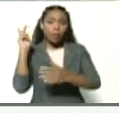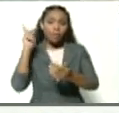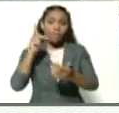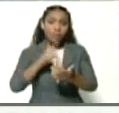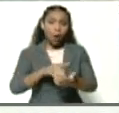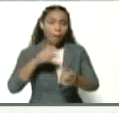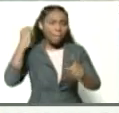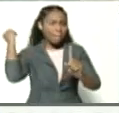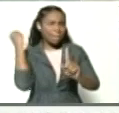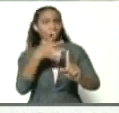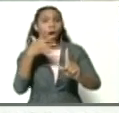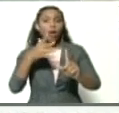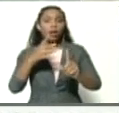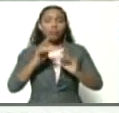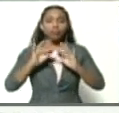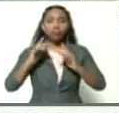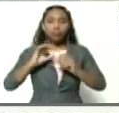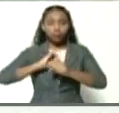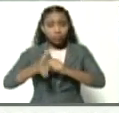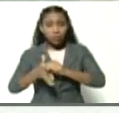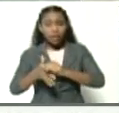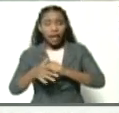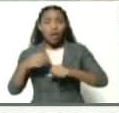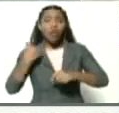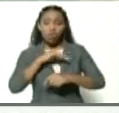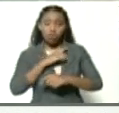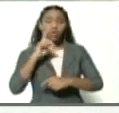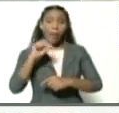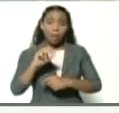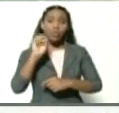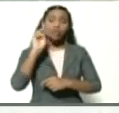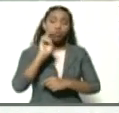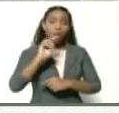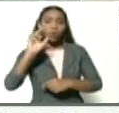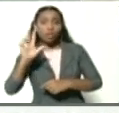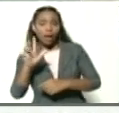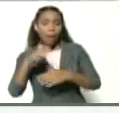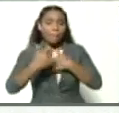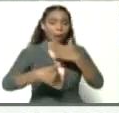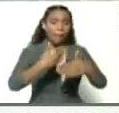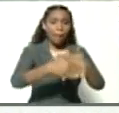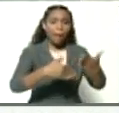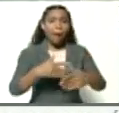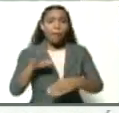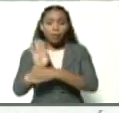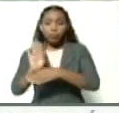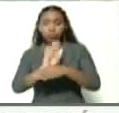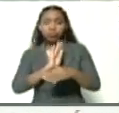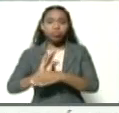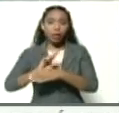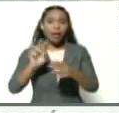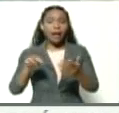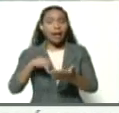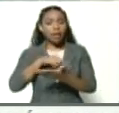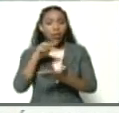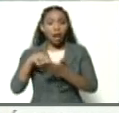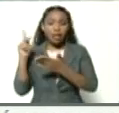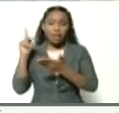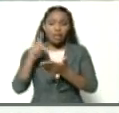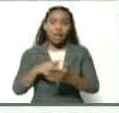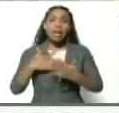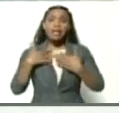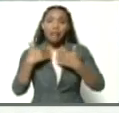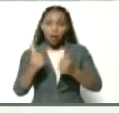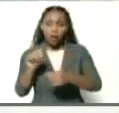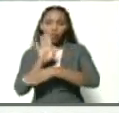el impacto del coronavirus, también tuvimos dos, tres pasos adelante para proteger a nuestros connacionales que llegaban, darle